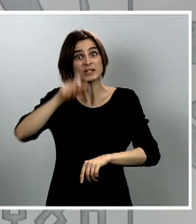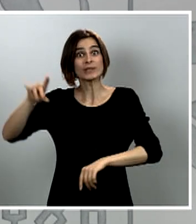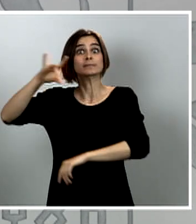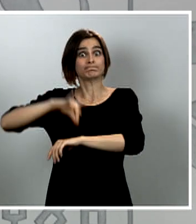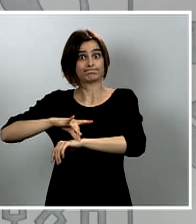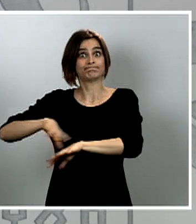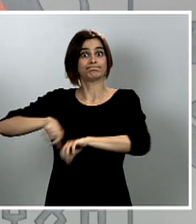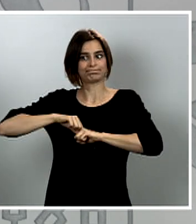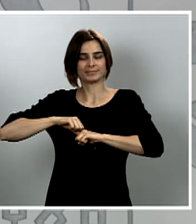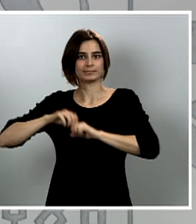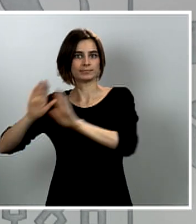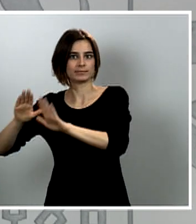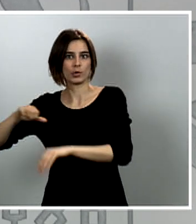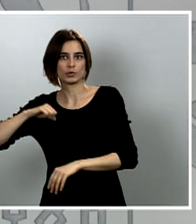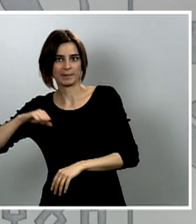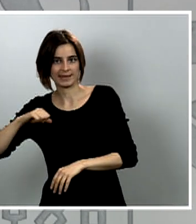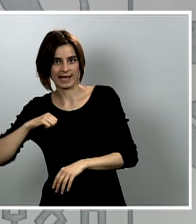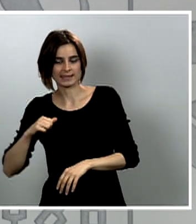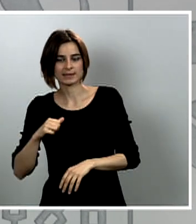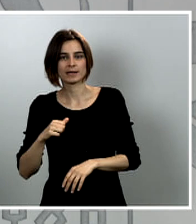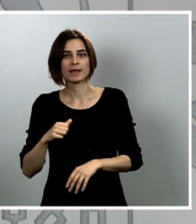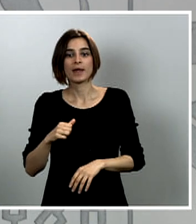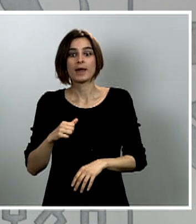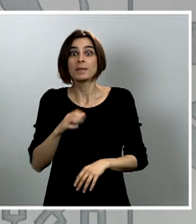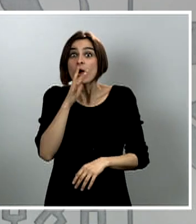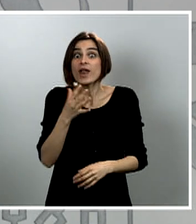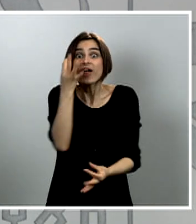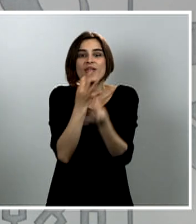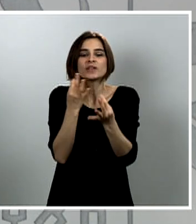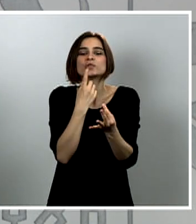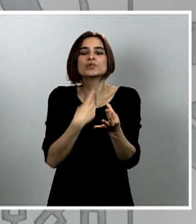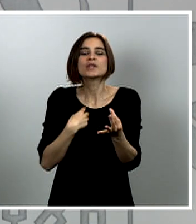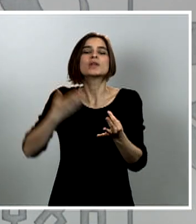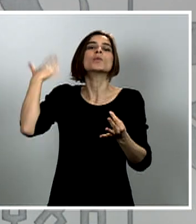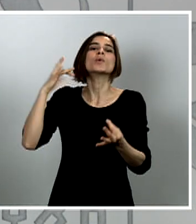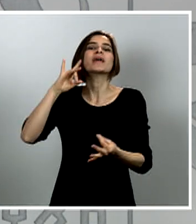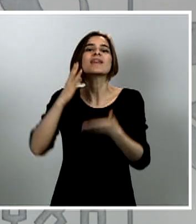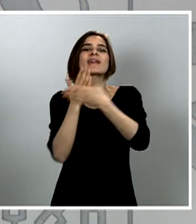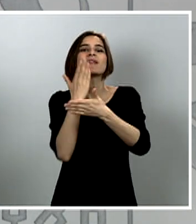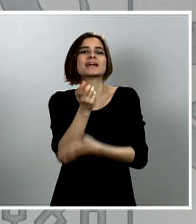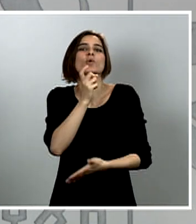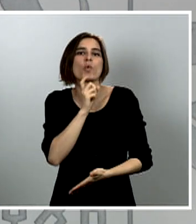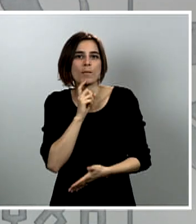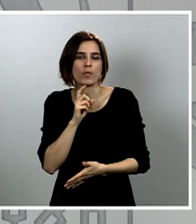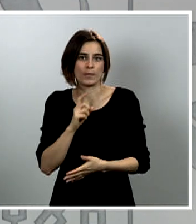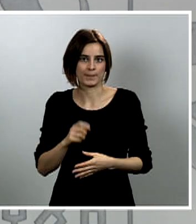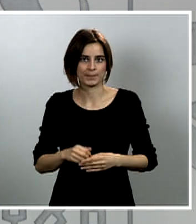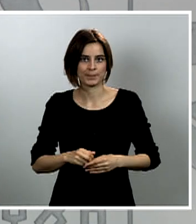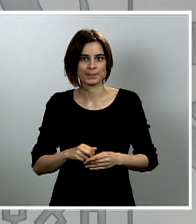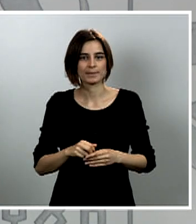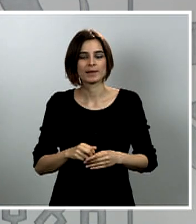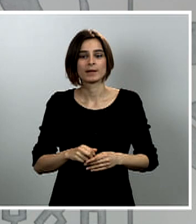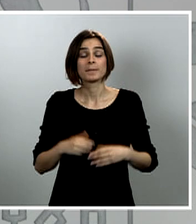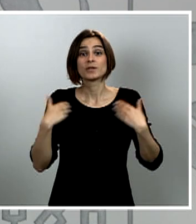transmisión de hace alrededor de 15 días y en algunas situaciones puede ser incluso más lejana. Todo ese proceso es